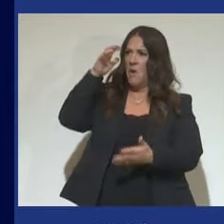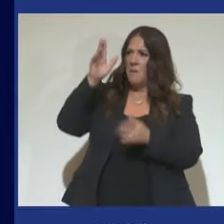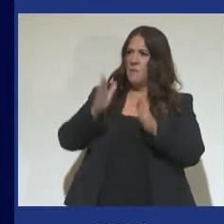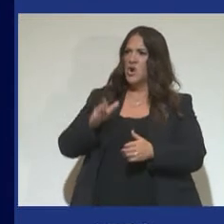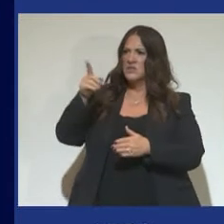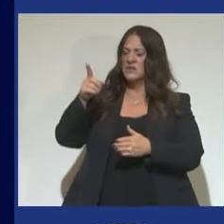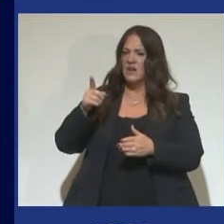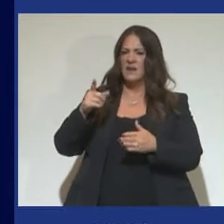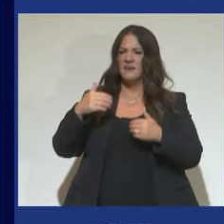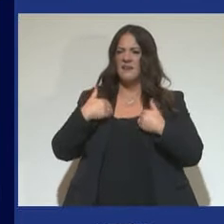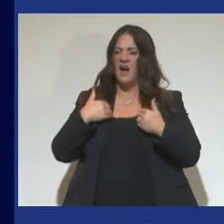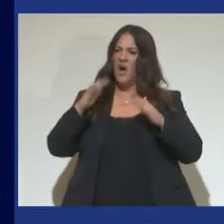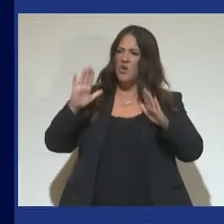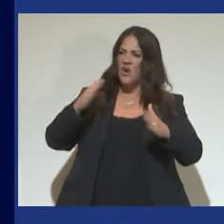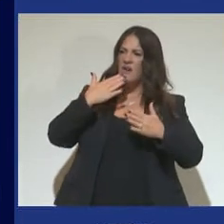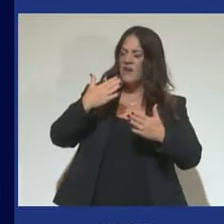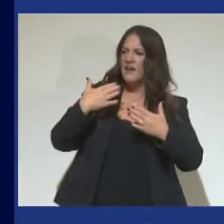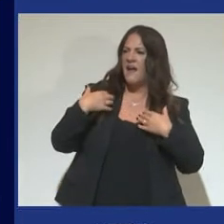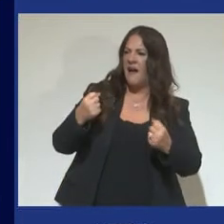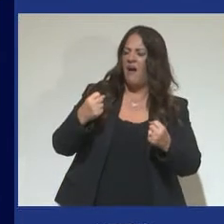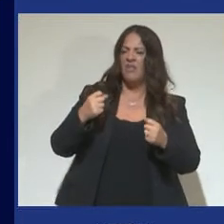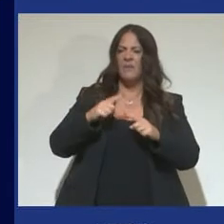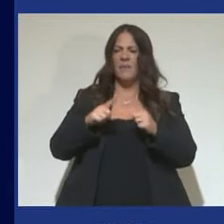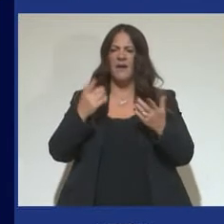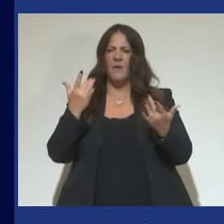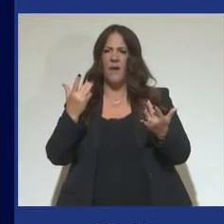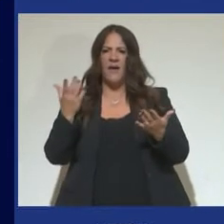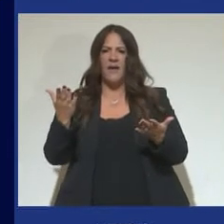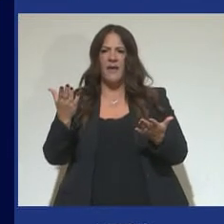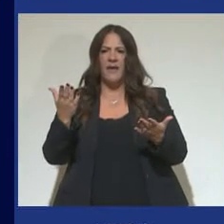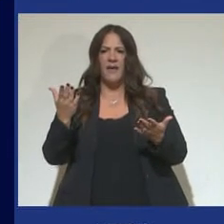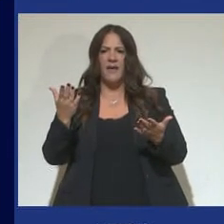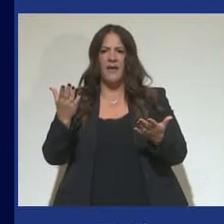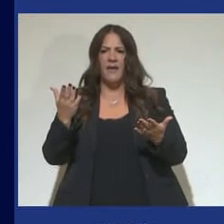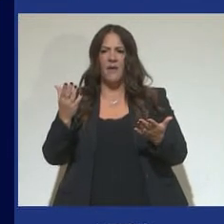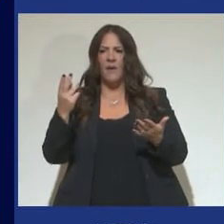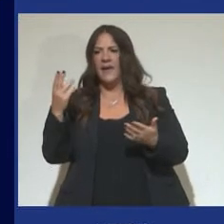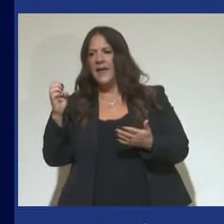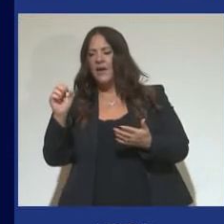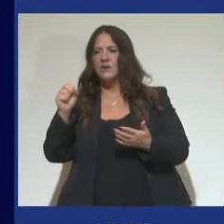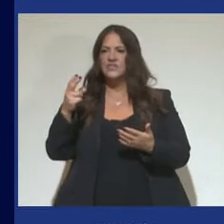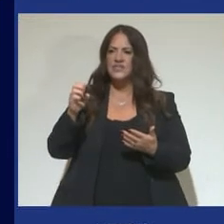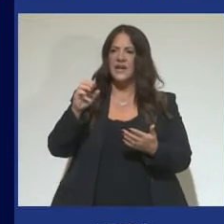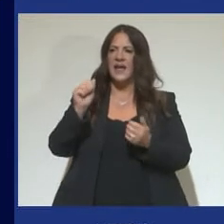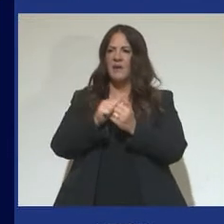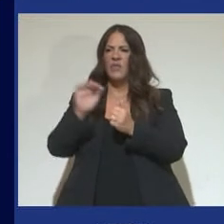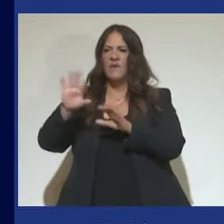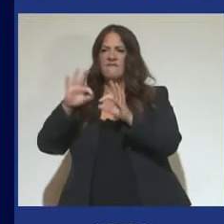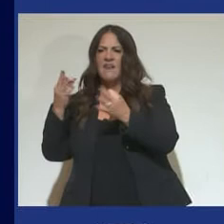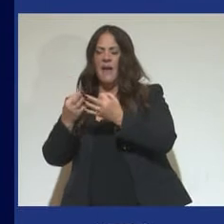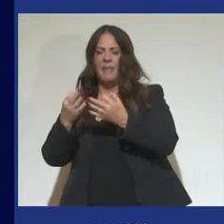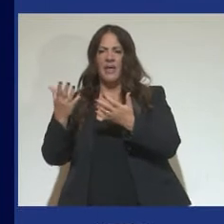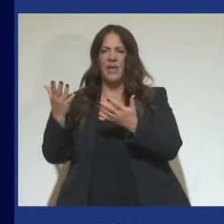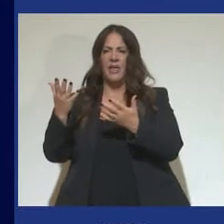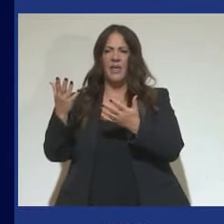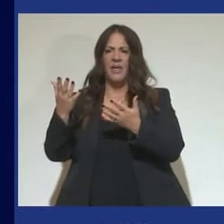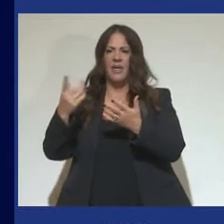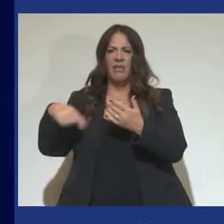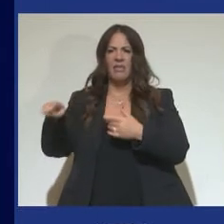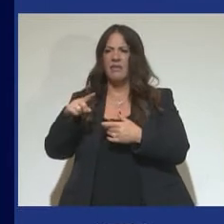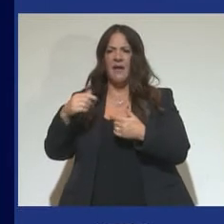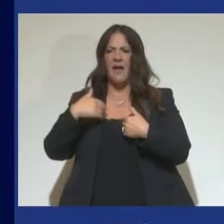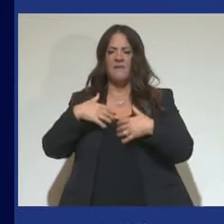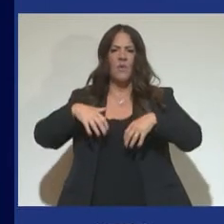que tiene gran salud buena salud y él o ella y sus familias 50